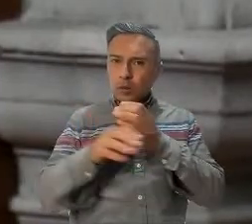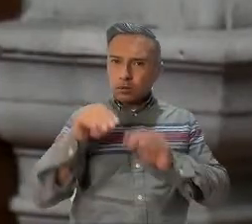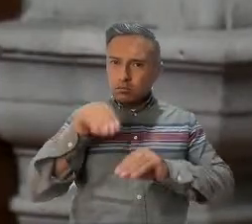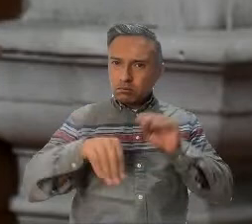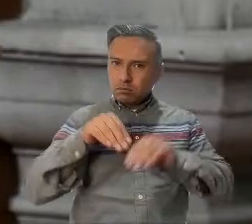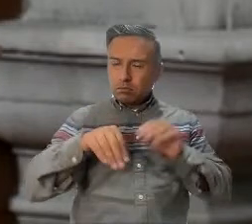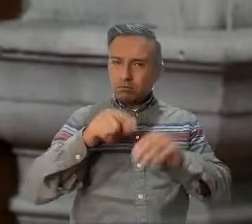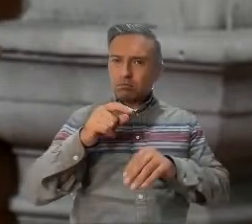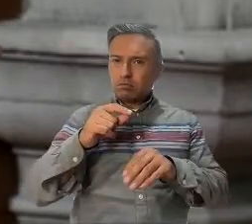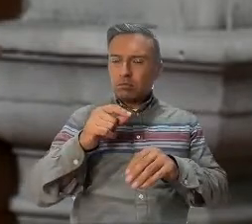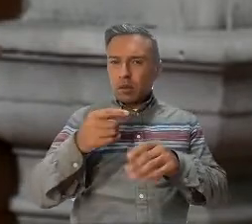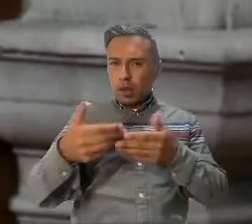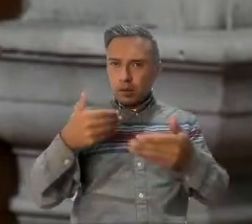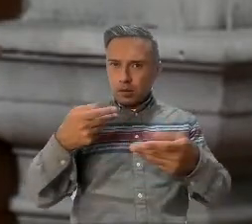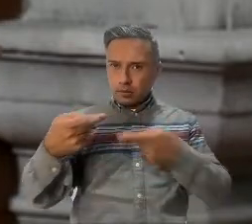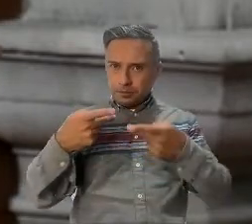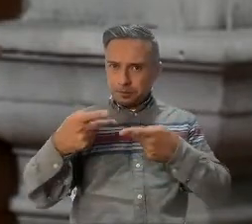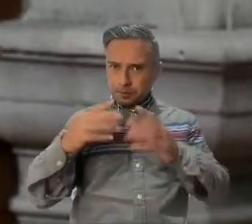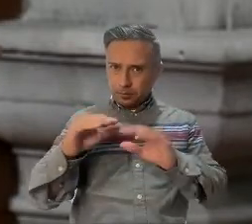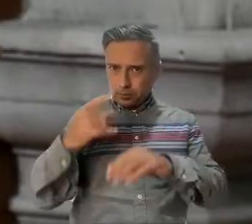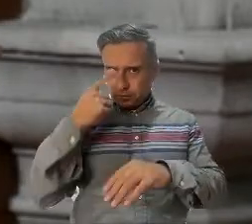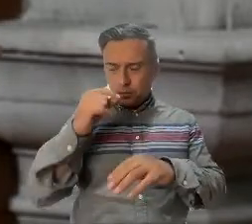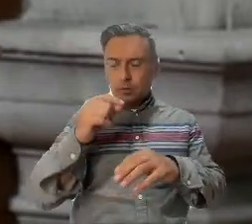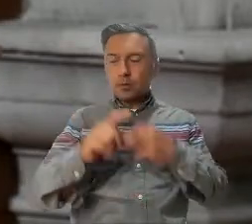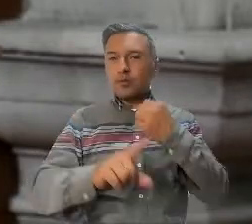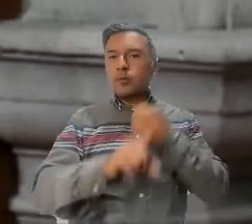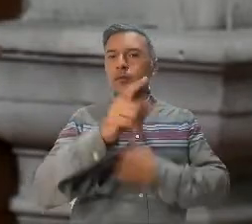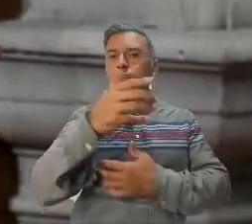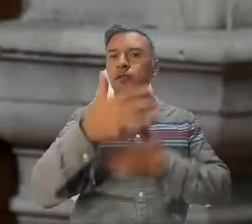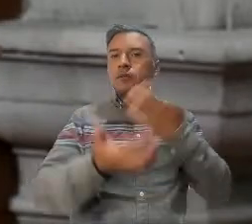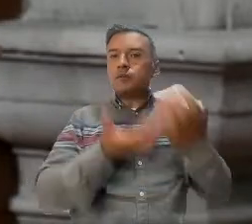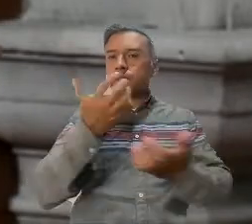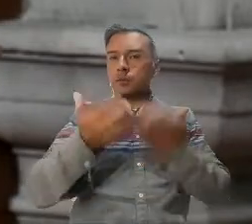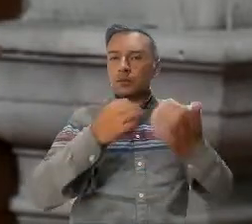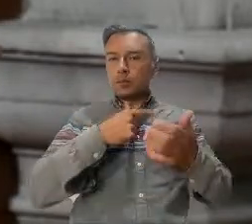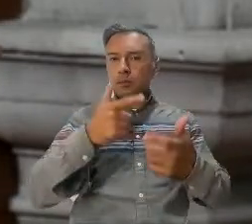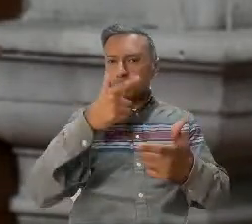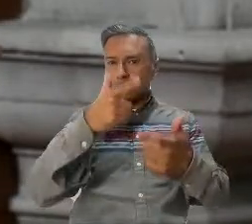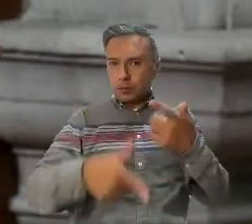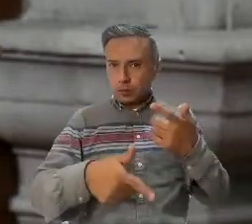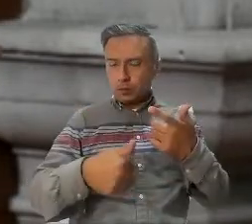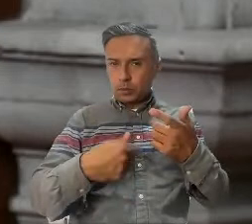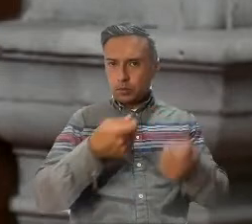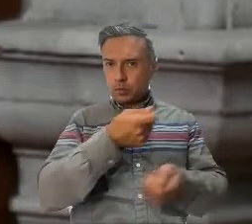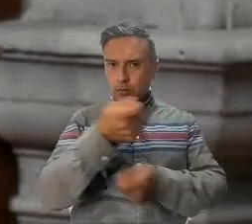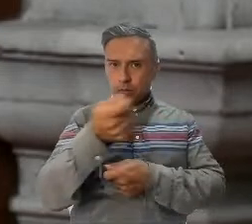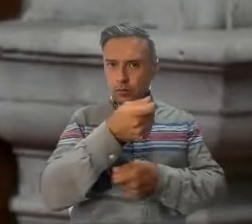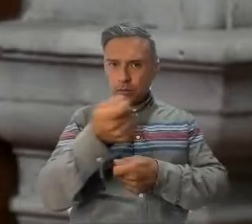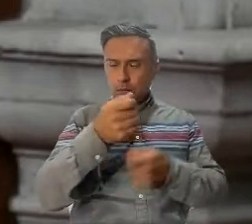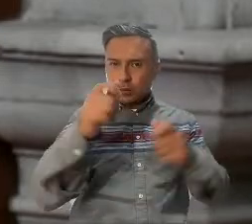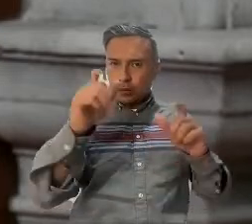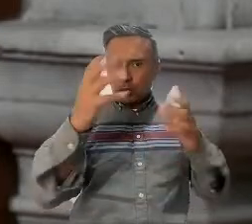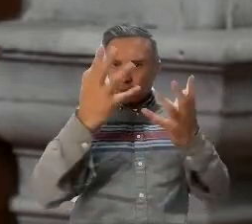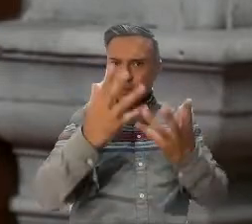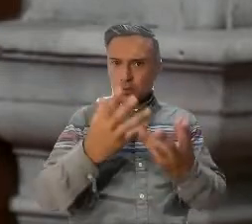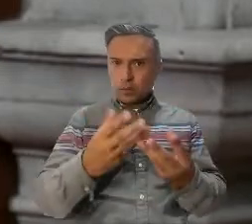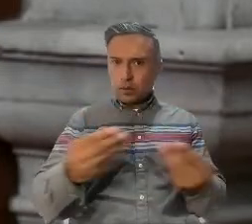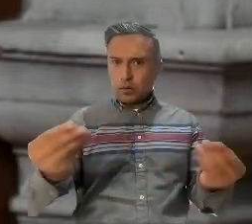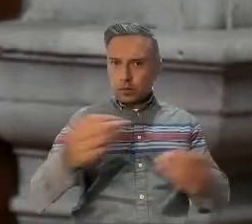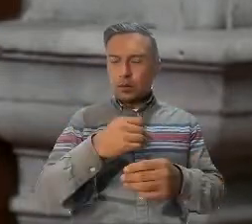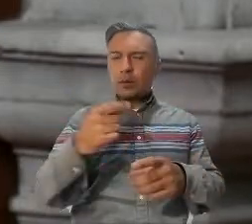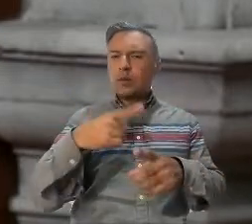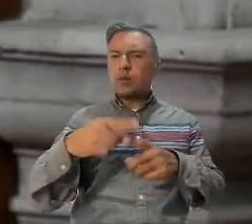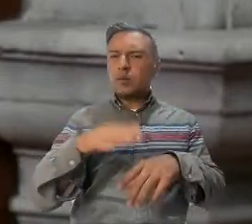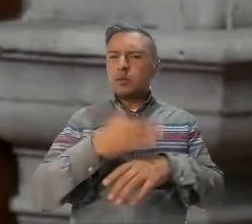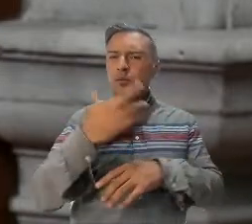en la vigilancia, prevención y combate de incendios forestales, conforme a la siguiente exposición de motivos.